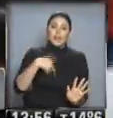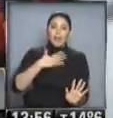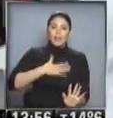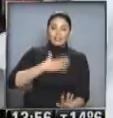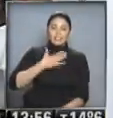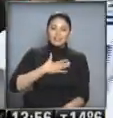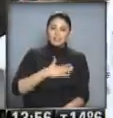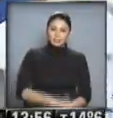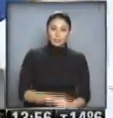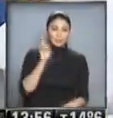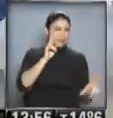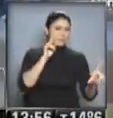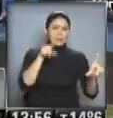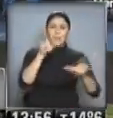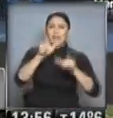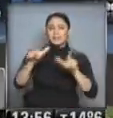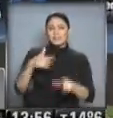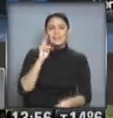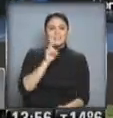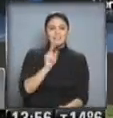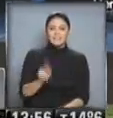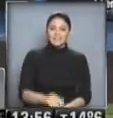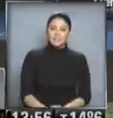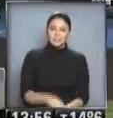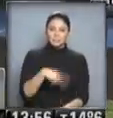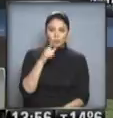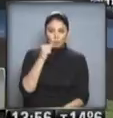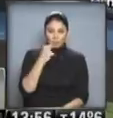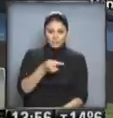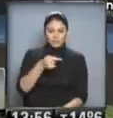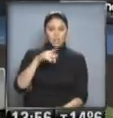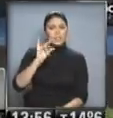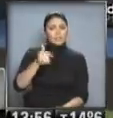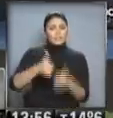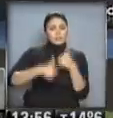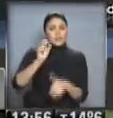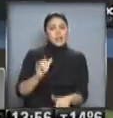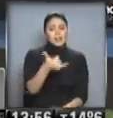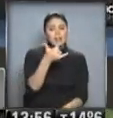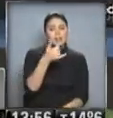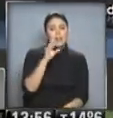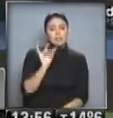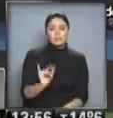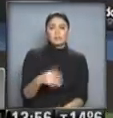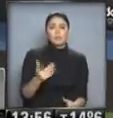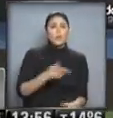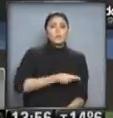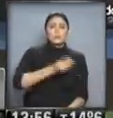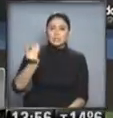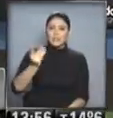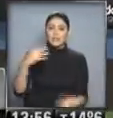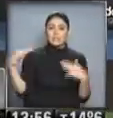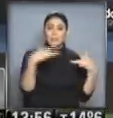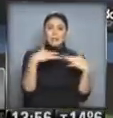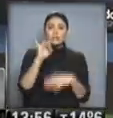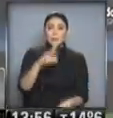contentos. Mira lo que es esto, la verdad, una alegría enorme. Con lo que cuesta ganar un torneo, con lo que cuesta ganar un título, muchas veces se juegan estos partidos